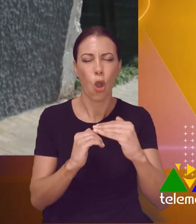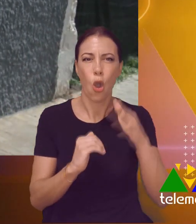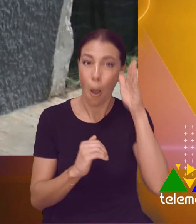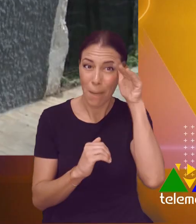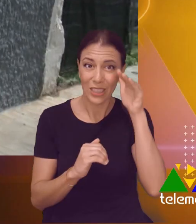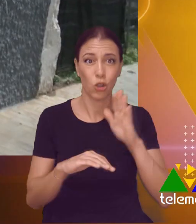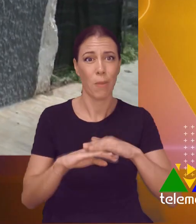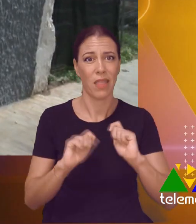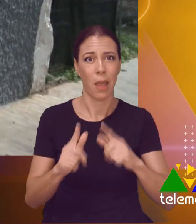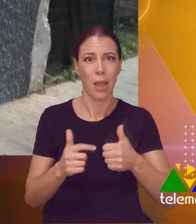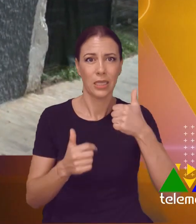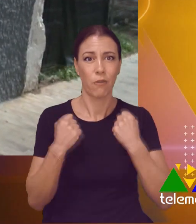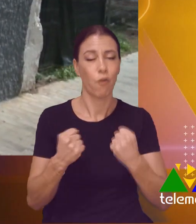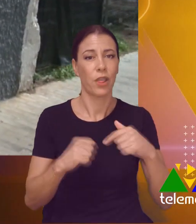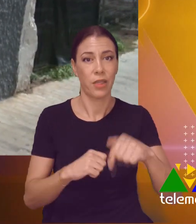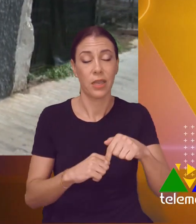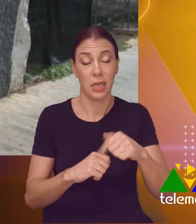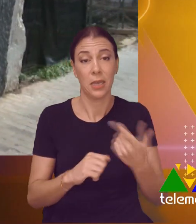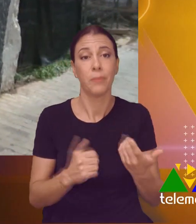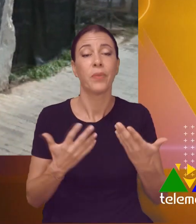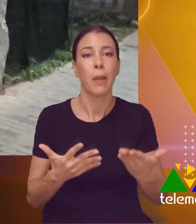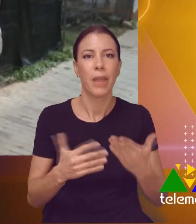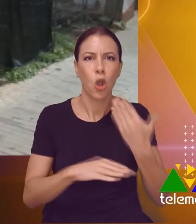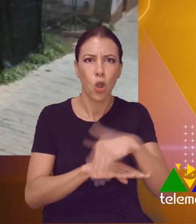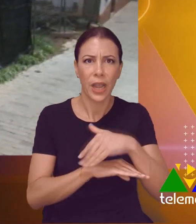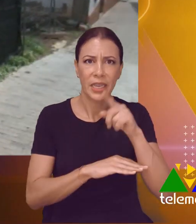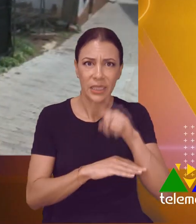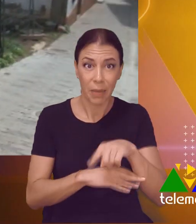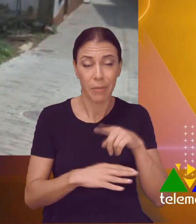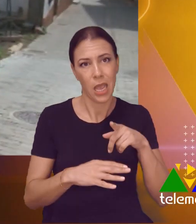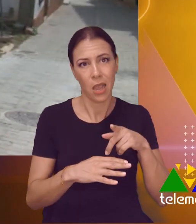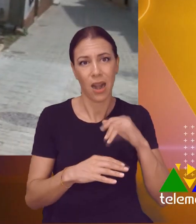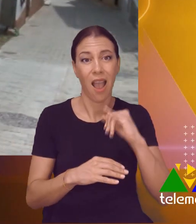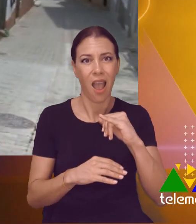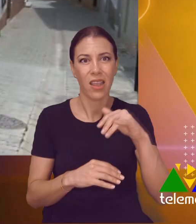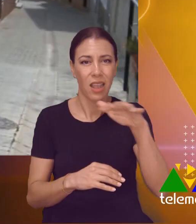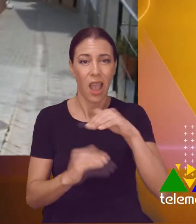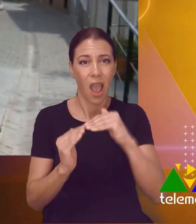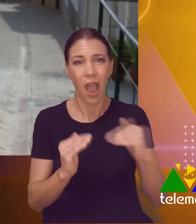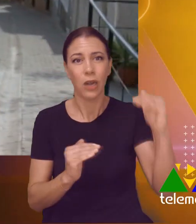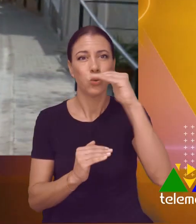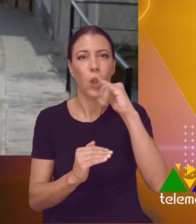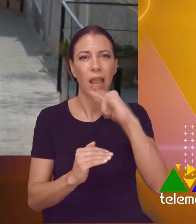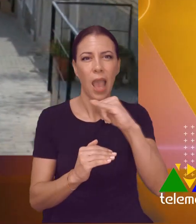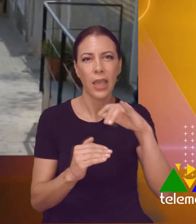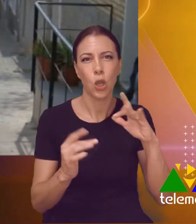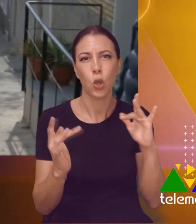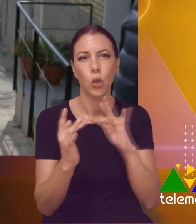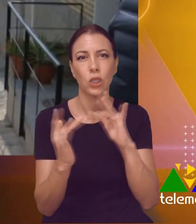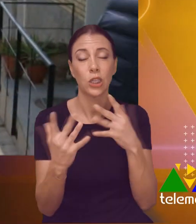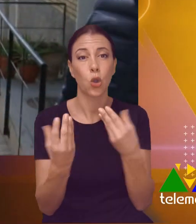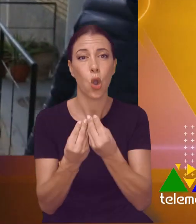para darle consistencia a la fachada. La calle comunica, también es una calle en altura, que comunica con